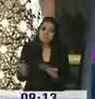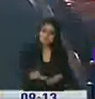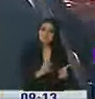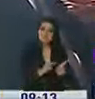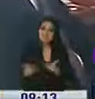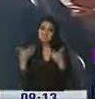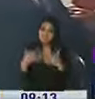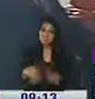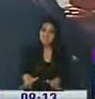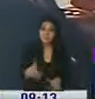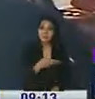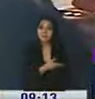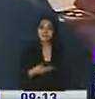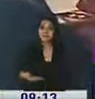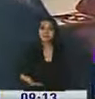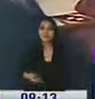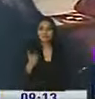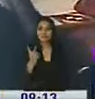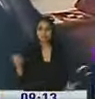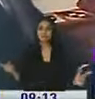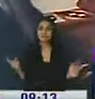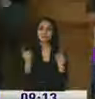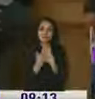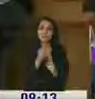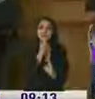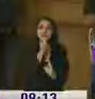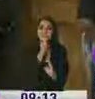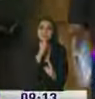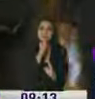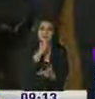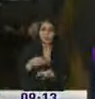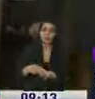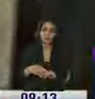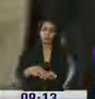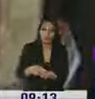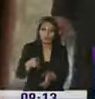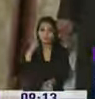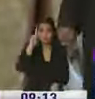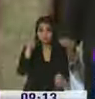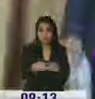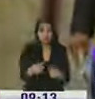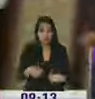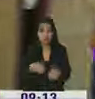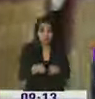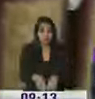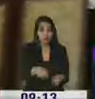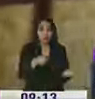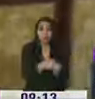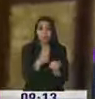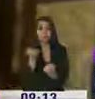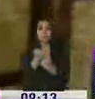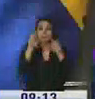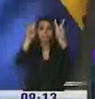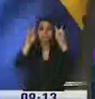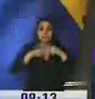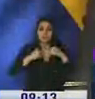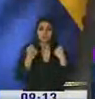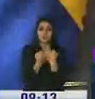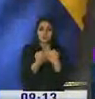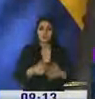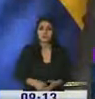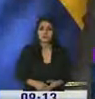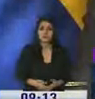los mandatarios mantuvieron una reunión privada, donde suscribieron un acuerdo de cooperación en materia social. Se